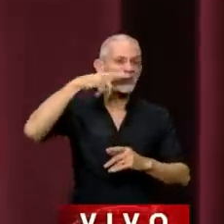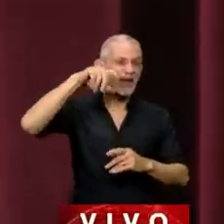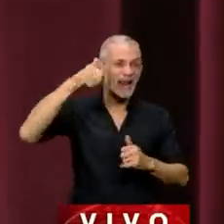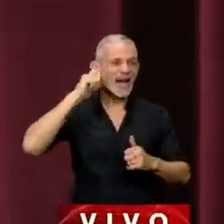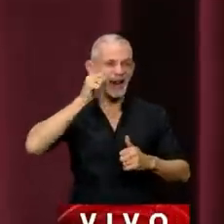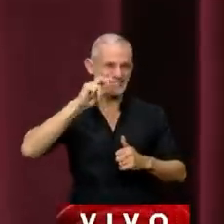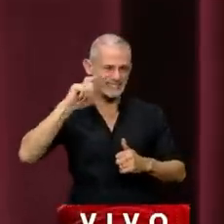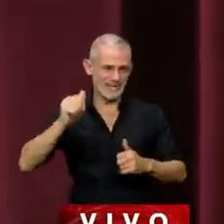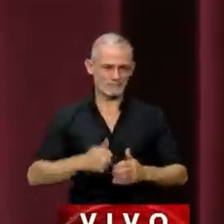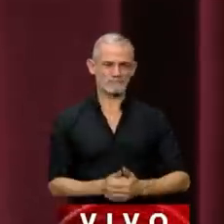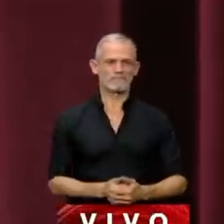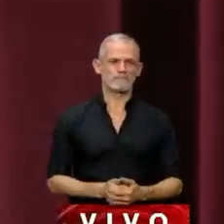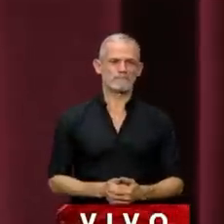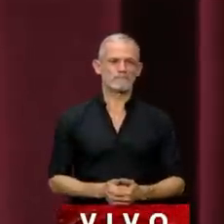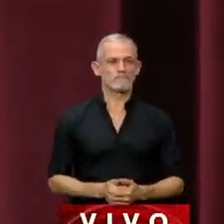la palabra.